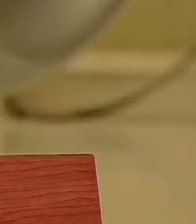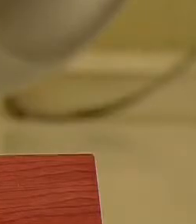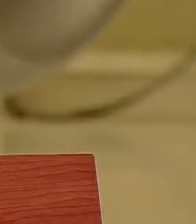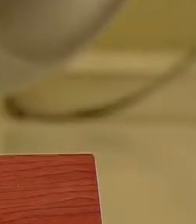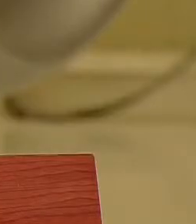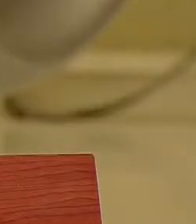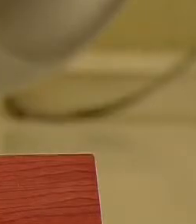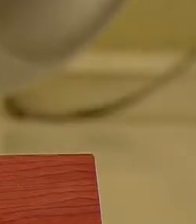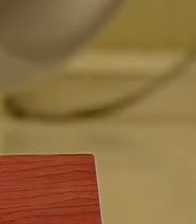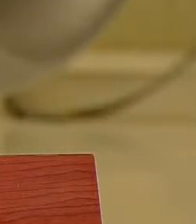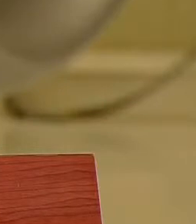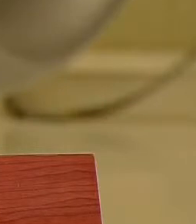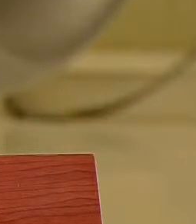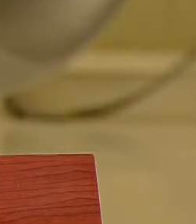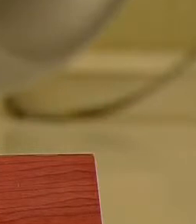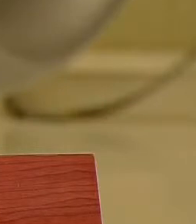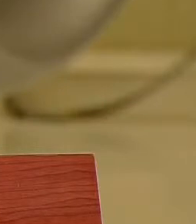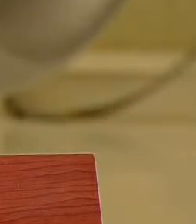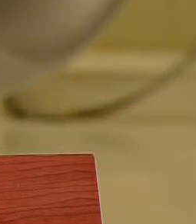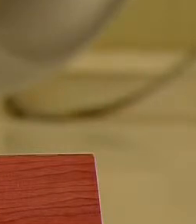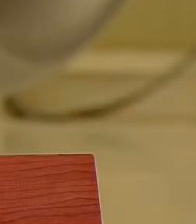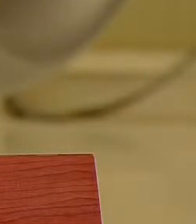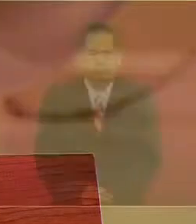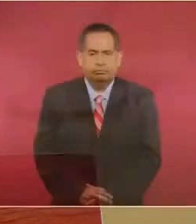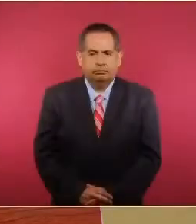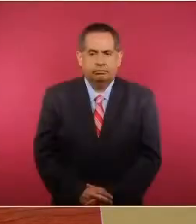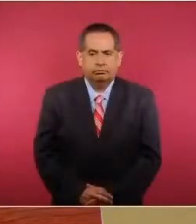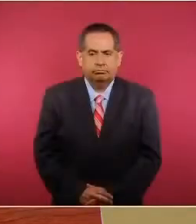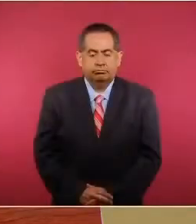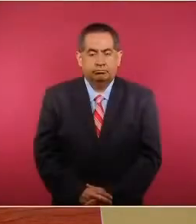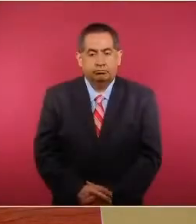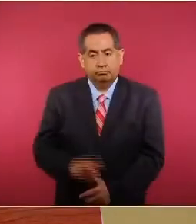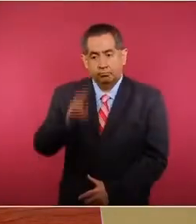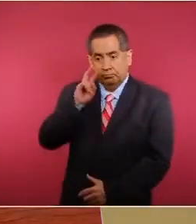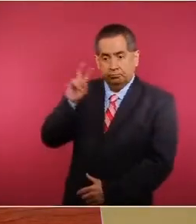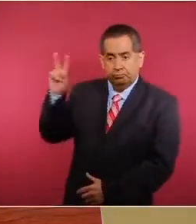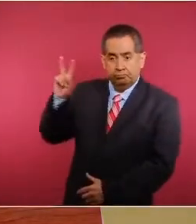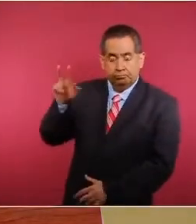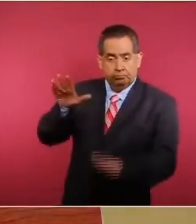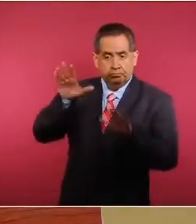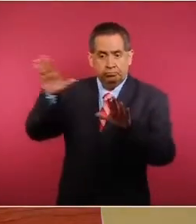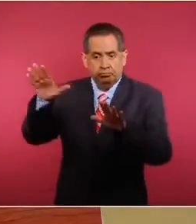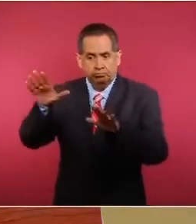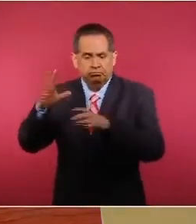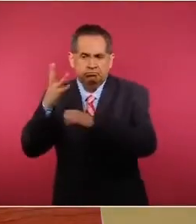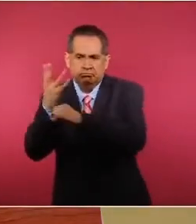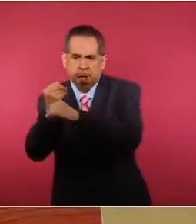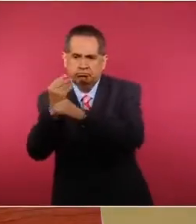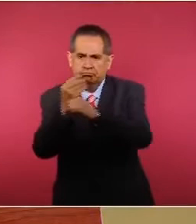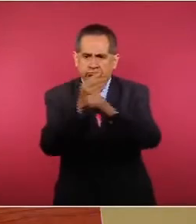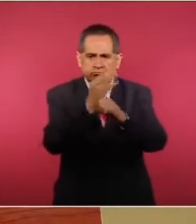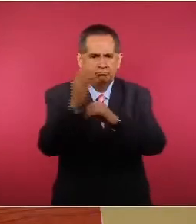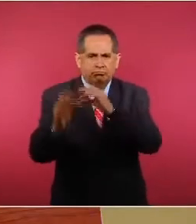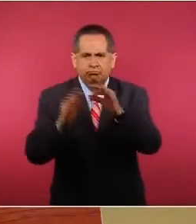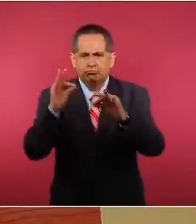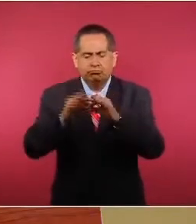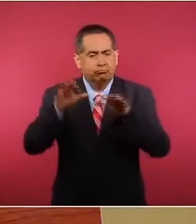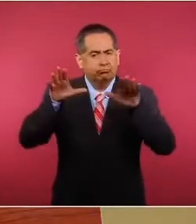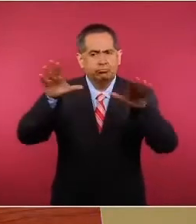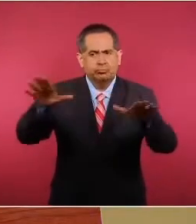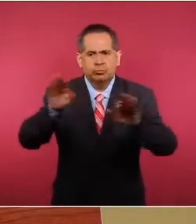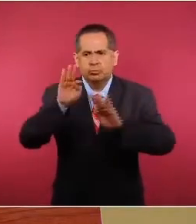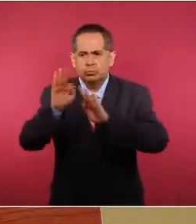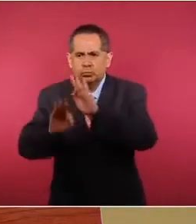El día de hoy también podrán atestiguar que el avión se encuentra en perfectas condiciones. Se ha hecho un gran trabajo de preservación y